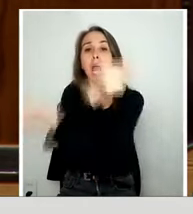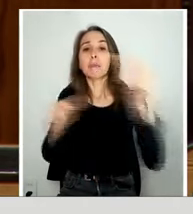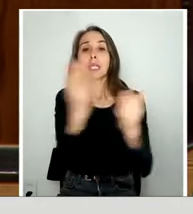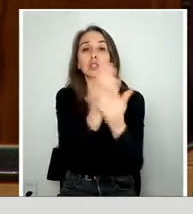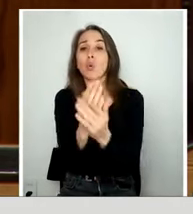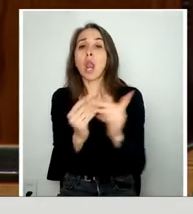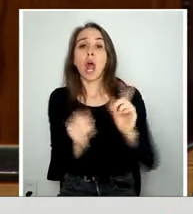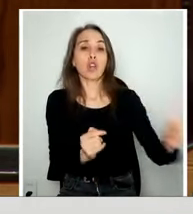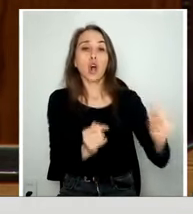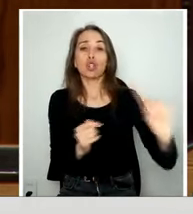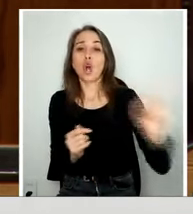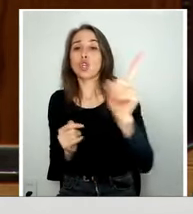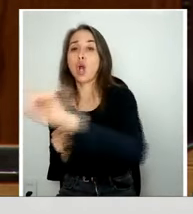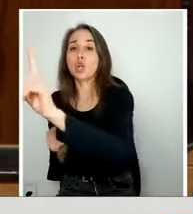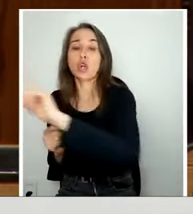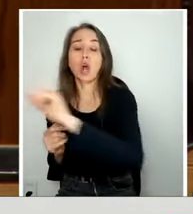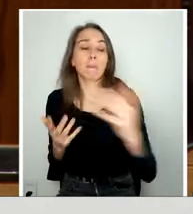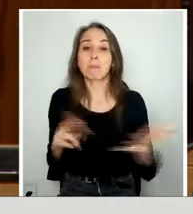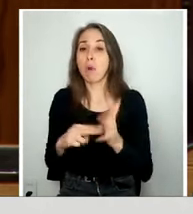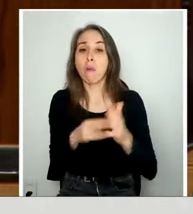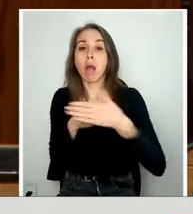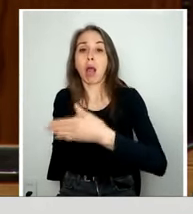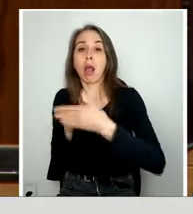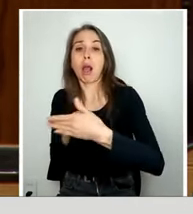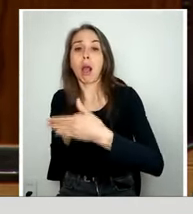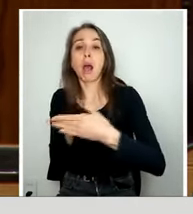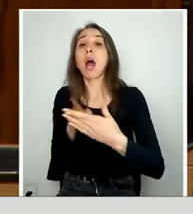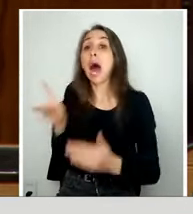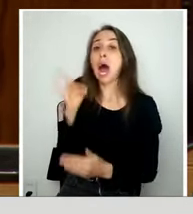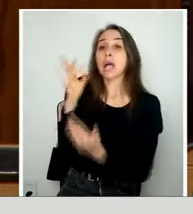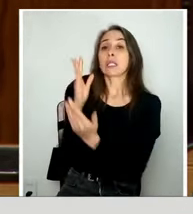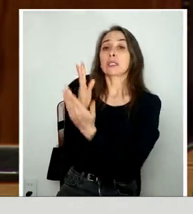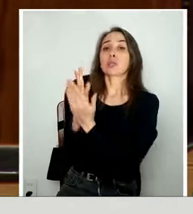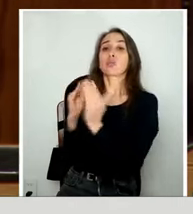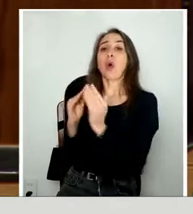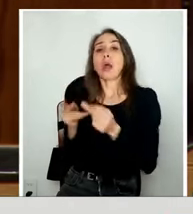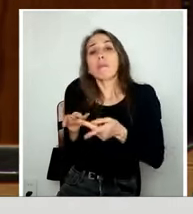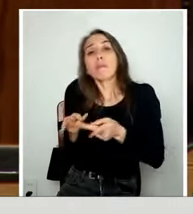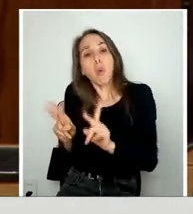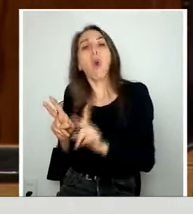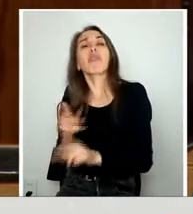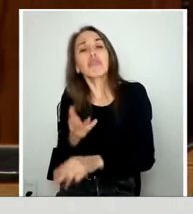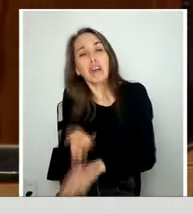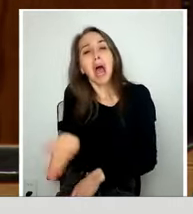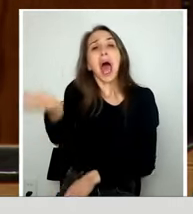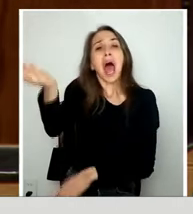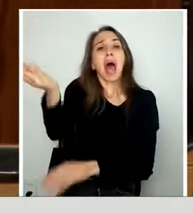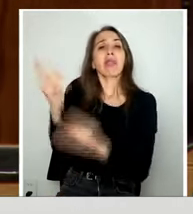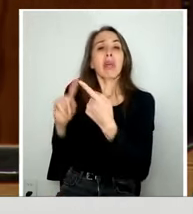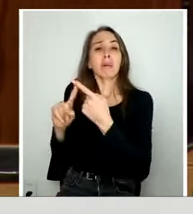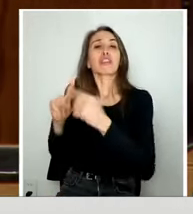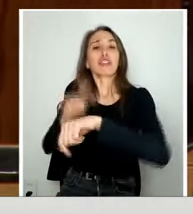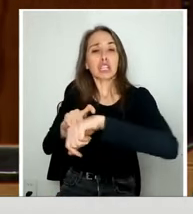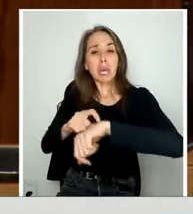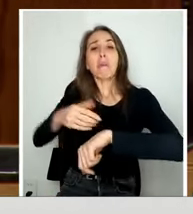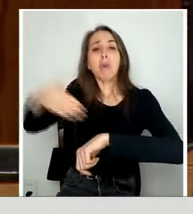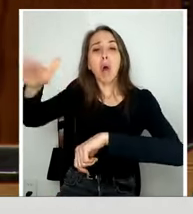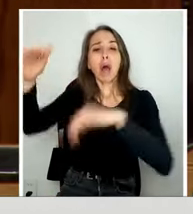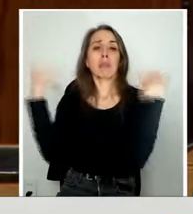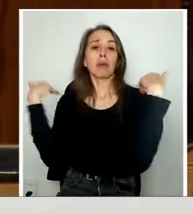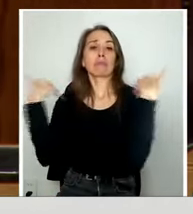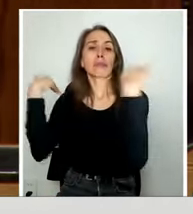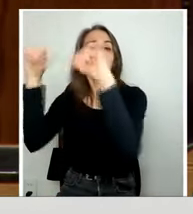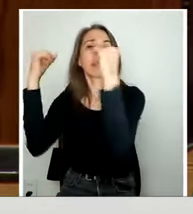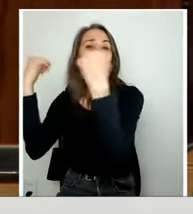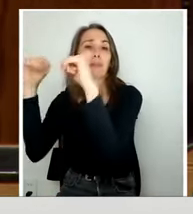recoja el efectivamente esta disponibilidad de tiempos para poder realizar su práctica